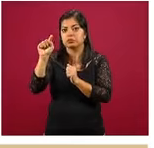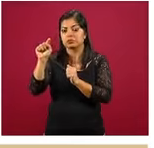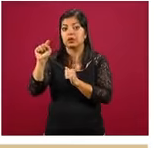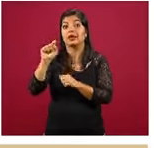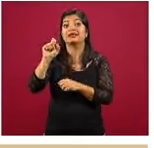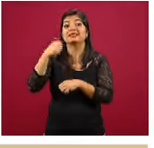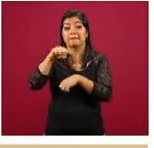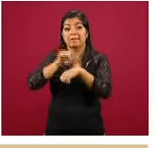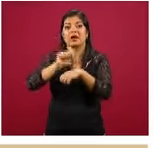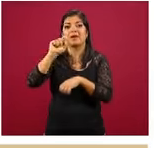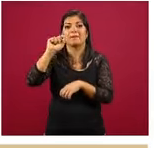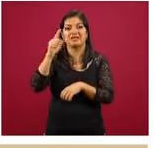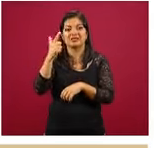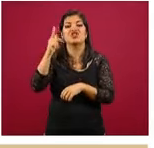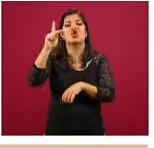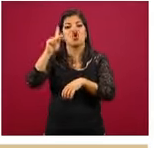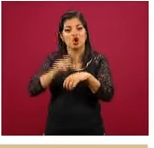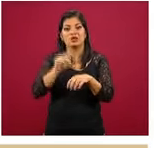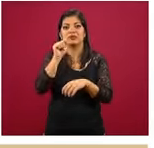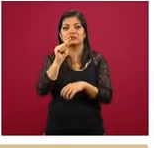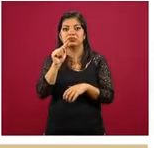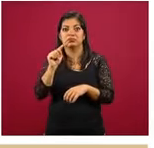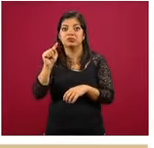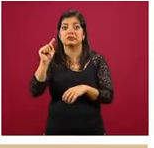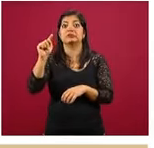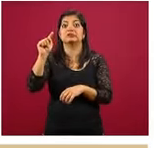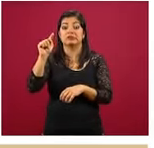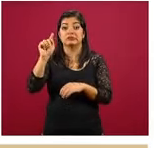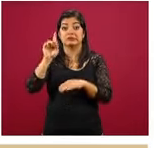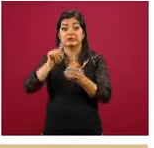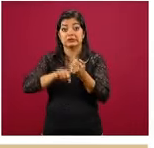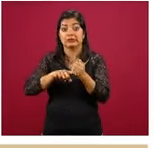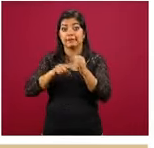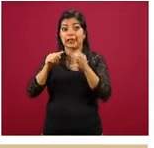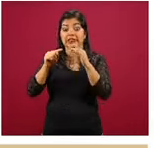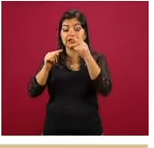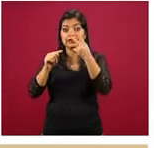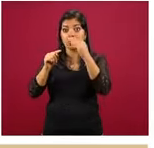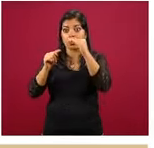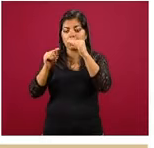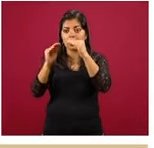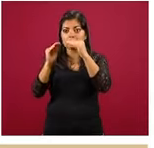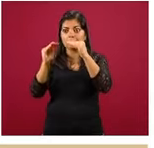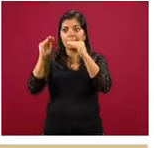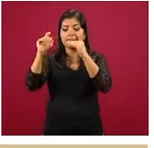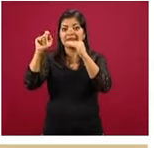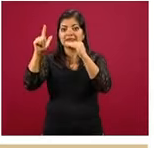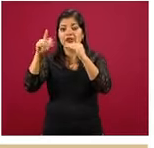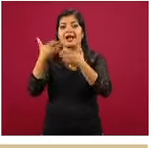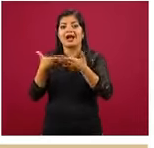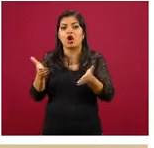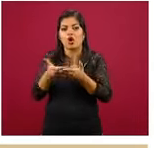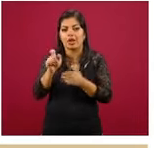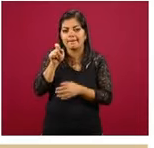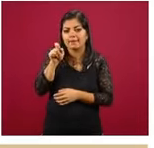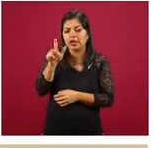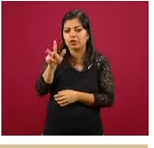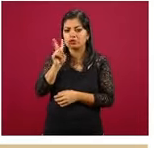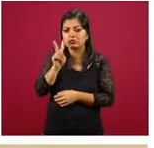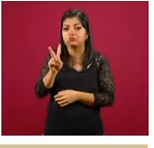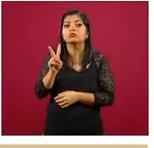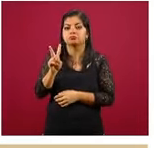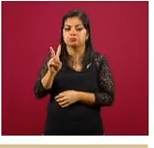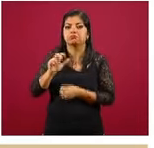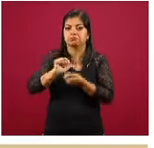27 vuelve nuevamente a incrementarse, por encima inclusive de la 25, y ahora que anexamos la 28 volvemos a ver nuevamente